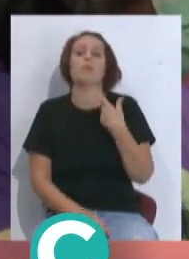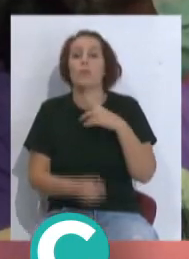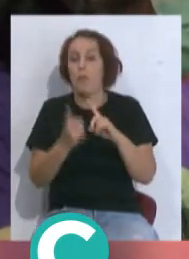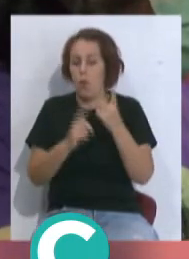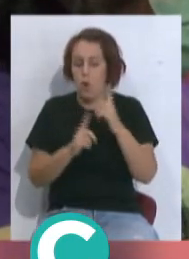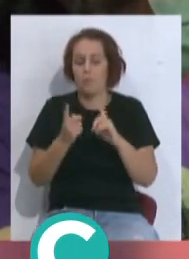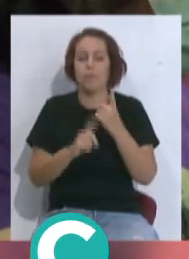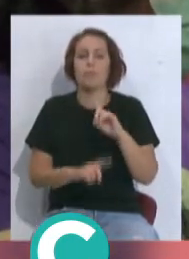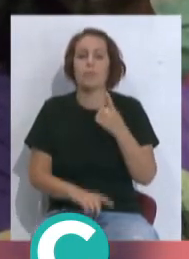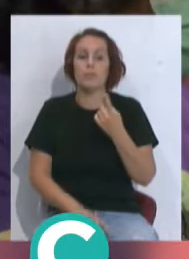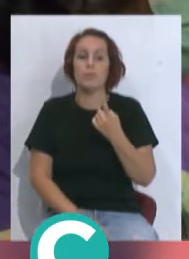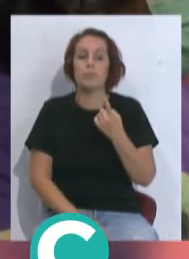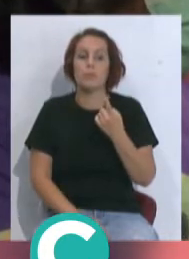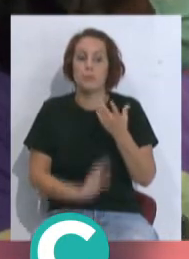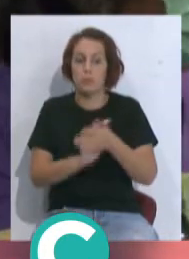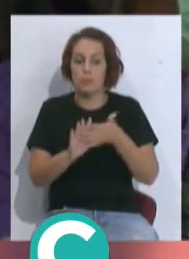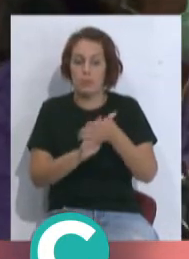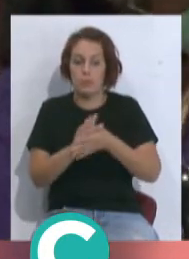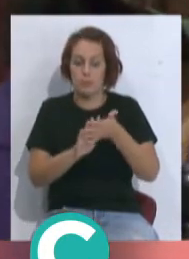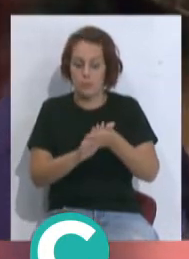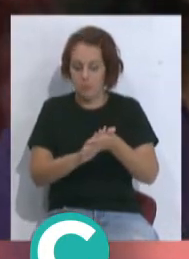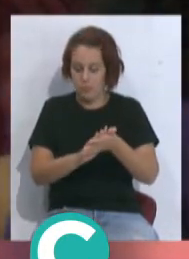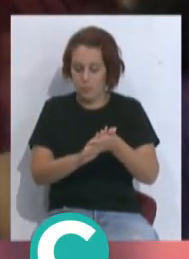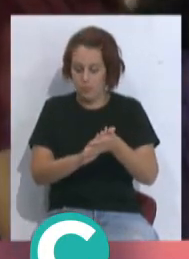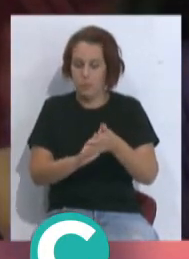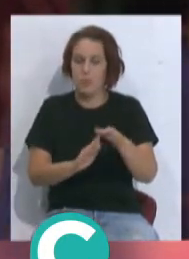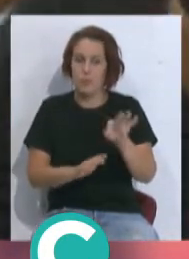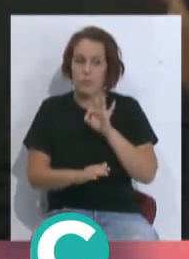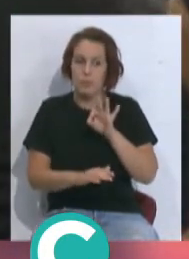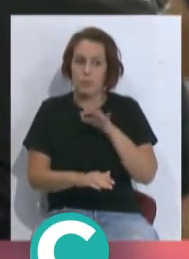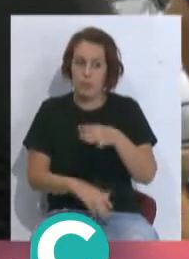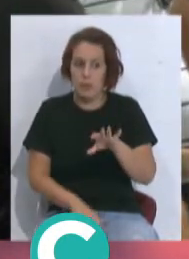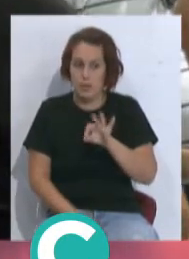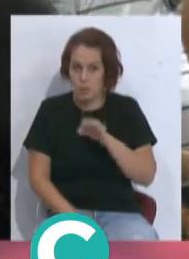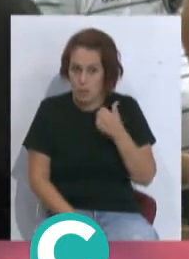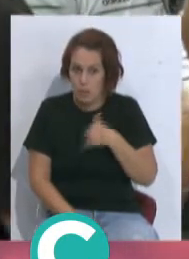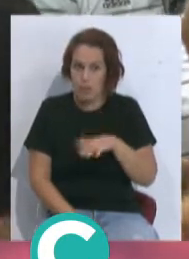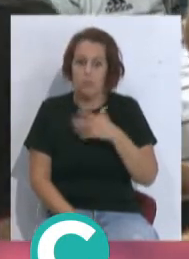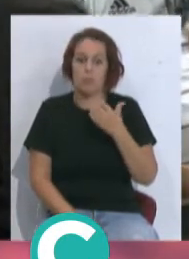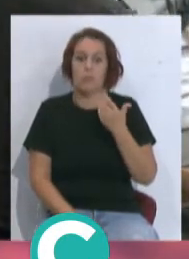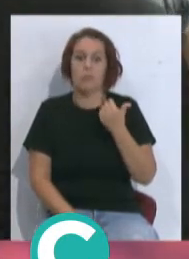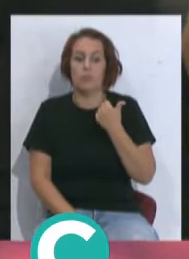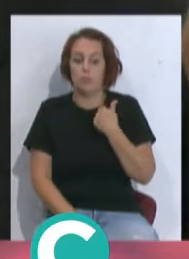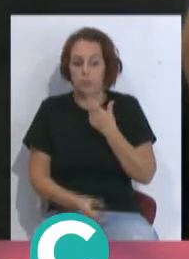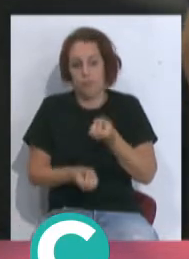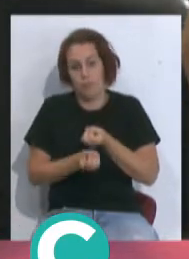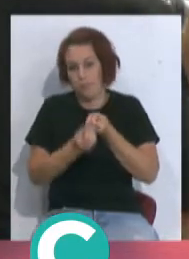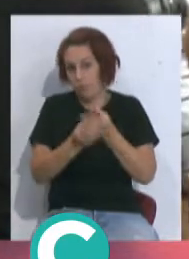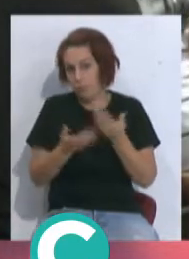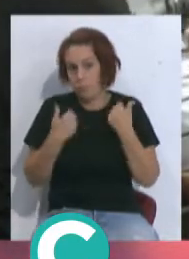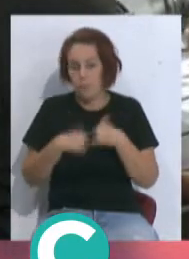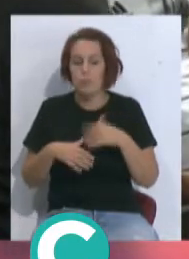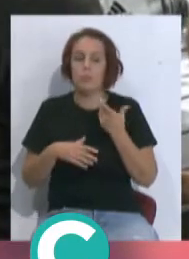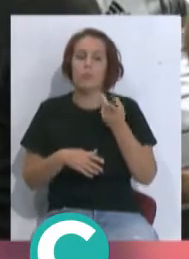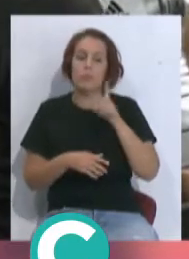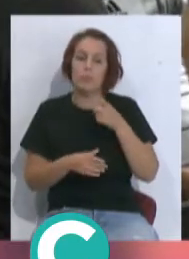donde se habló de... Se tomó la decisión, más que se tomó la decisión, ya se venía con decisión tomada, ¿no? Se informó, exacto, y se